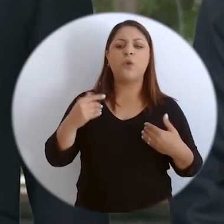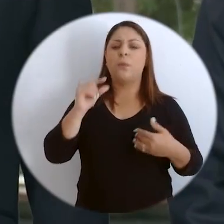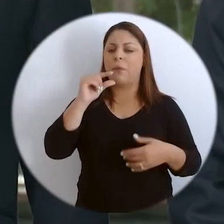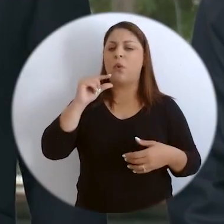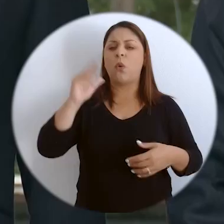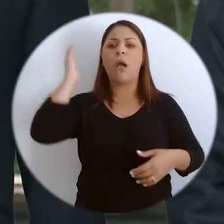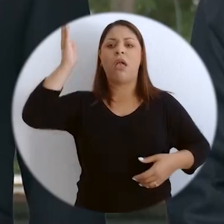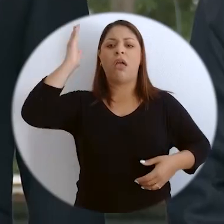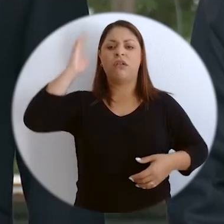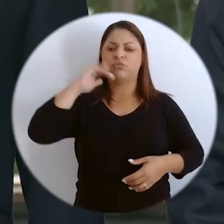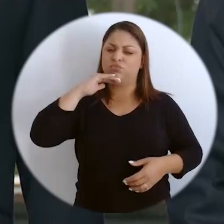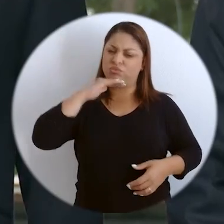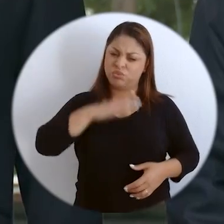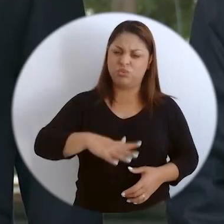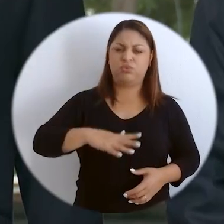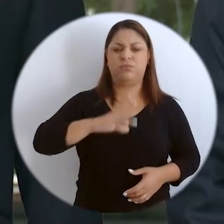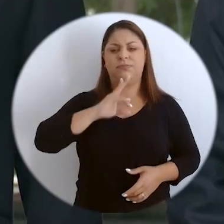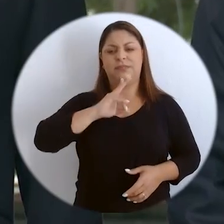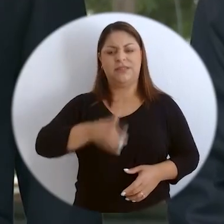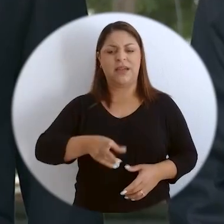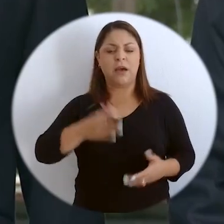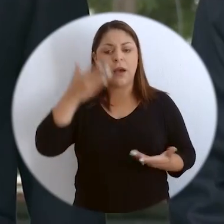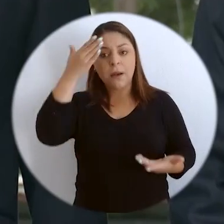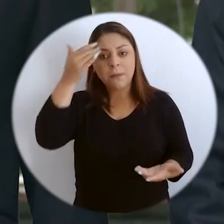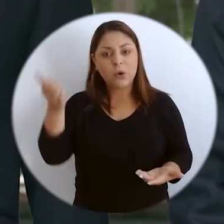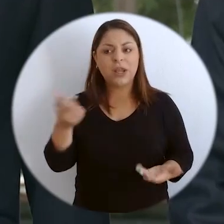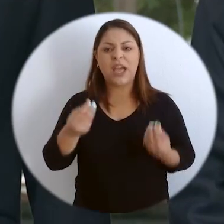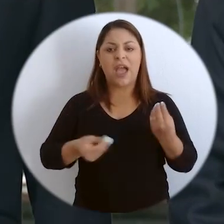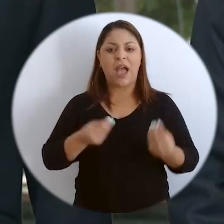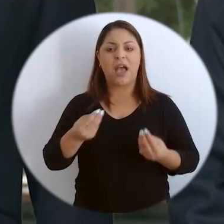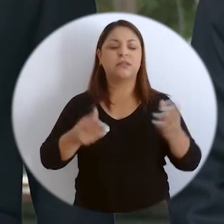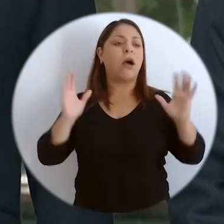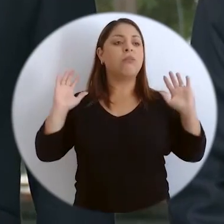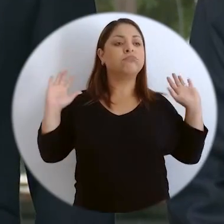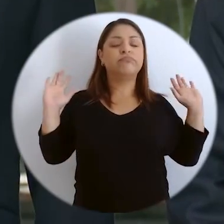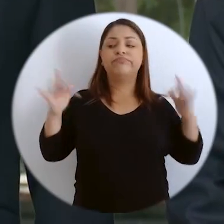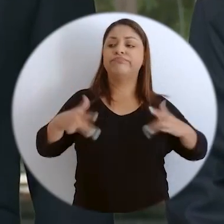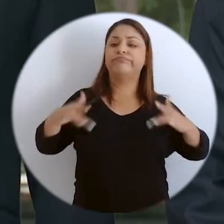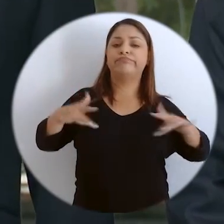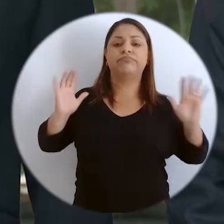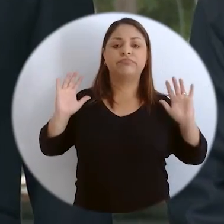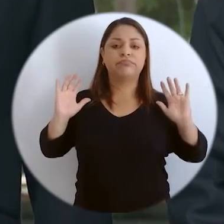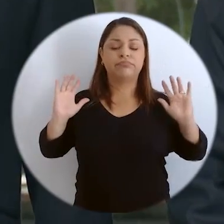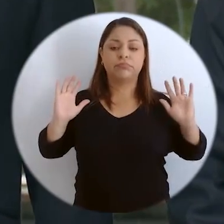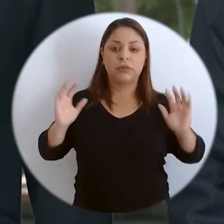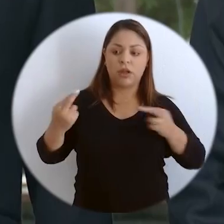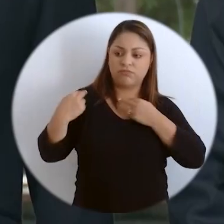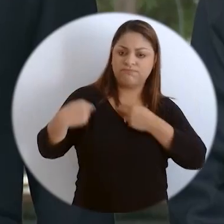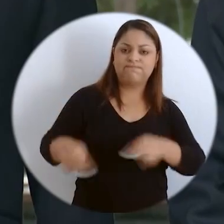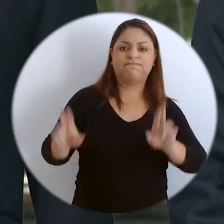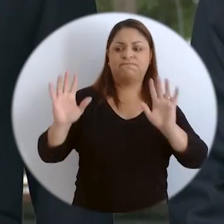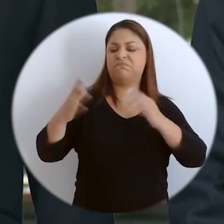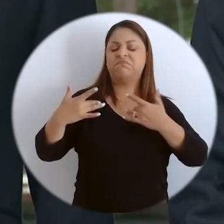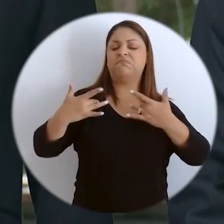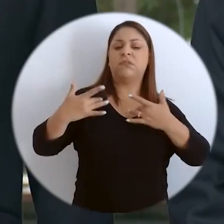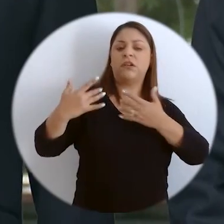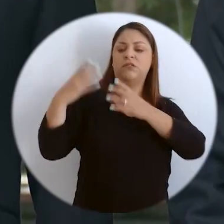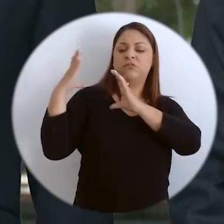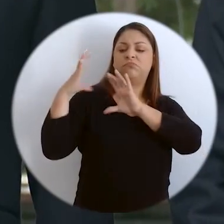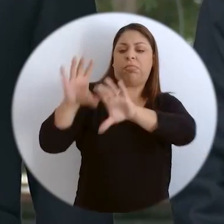porque entonces lo que hace es quitar la responsabilidad. Y ese zafar